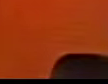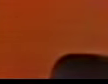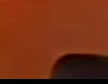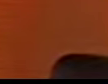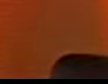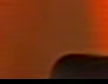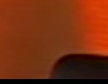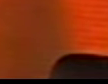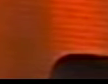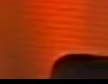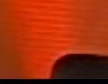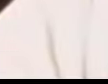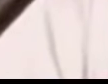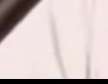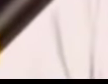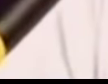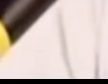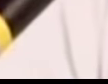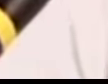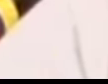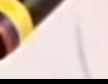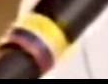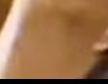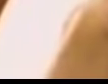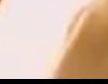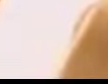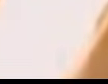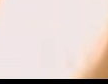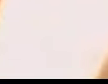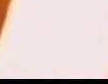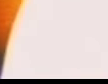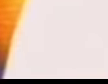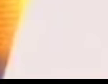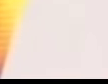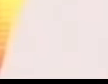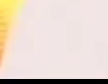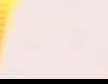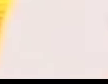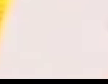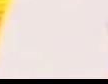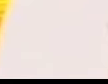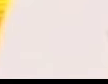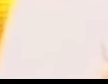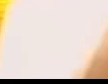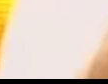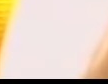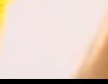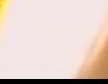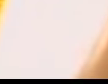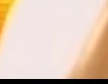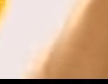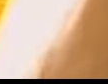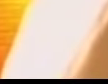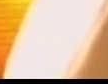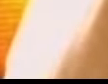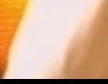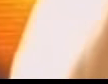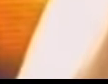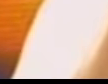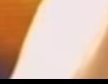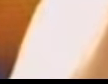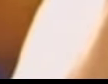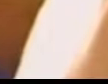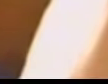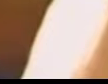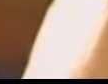de esta cosa es que todavía no aprendo a usarlo. Me regalaron en Navidad, ¿no? Y cuando uno aprende a usarlo, finalmente ya está la nueva versión y tiene que empezar de